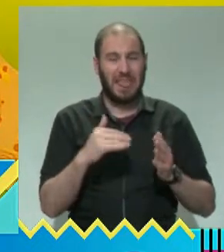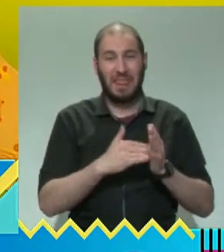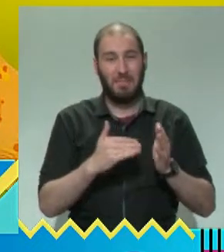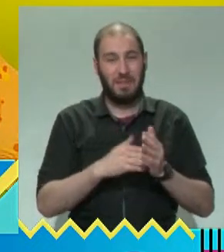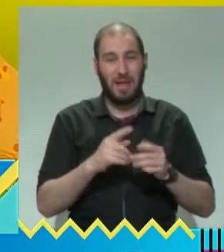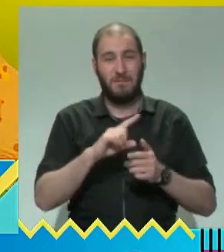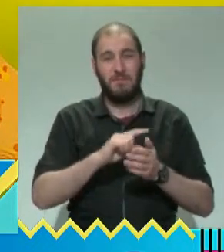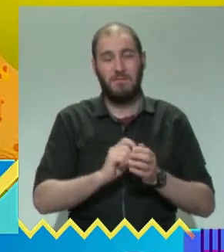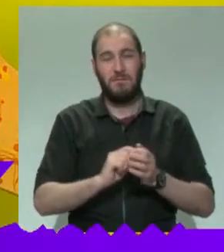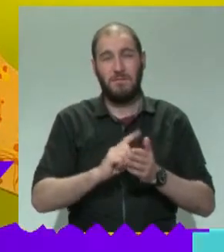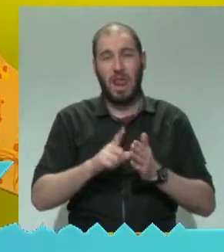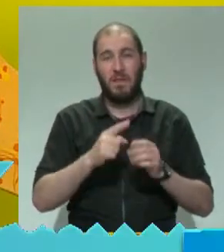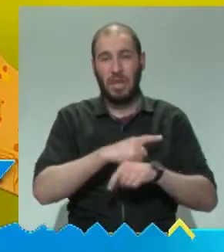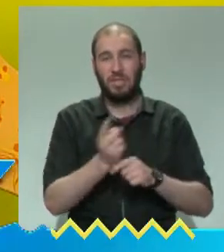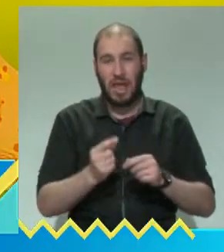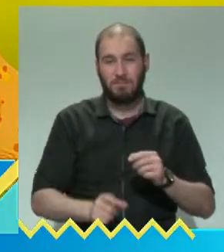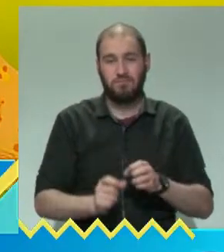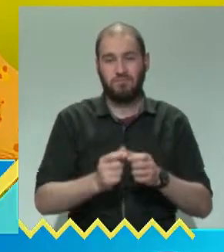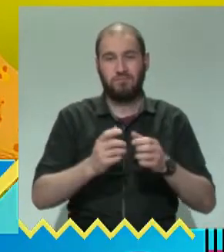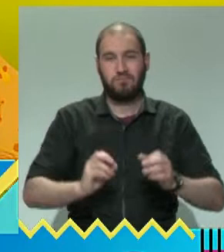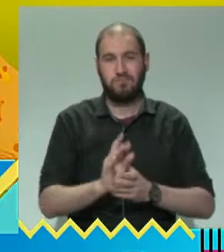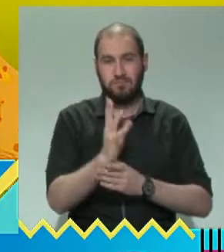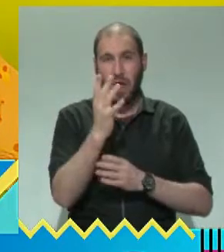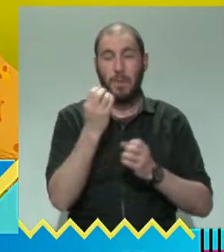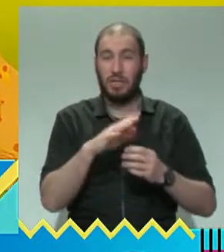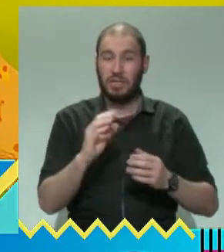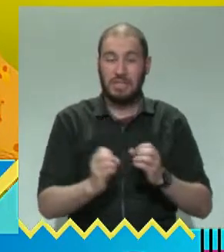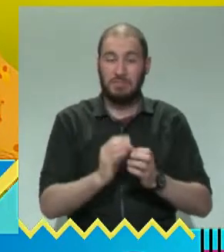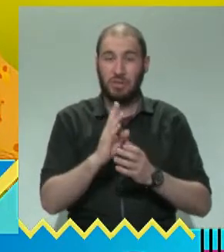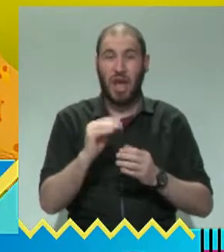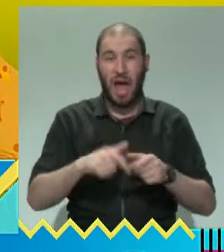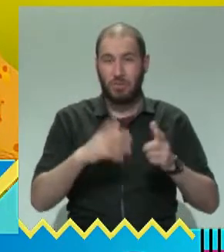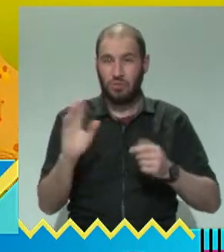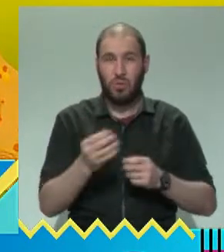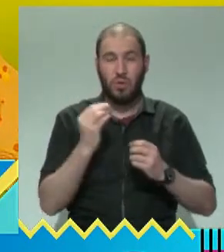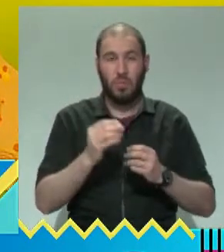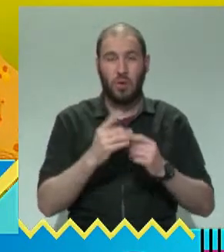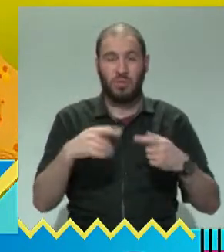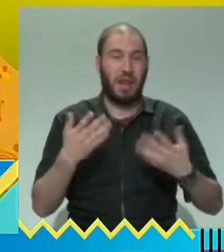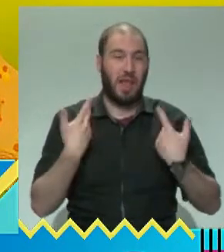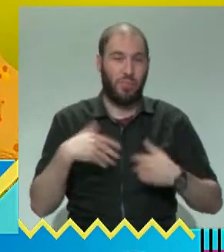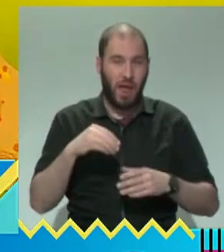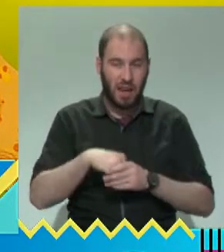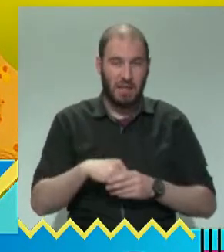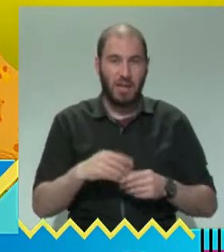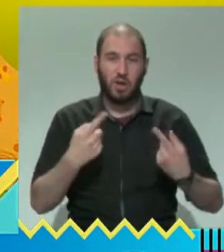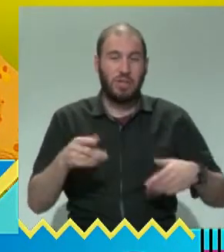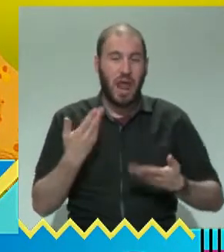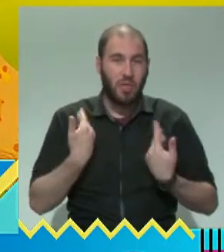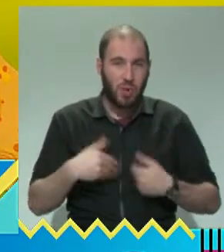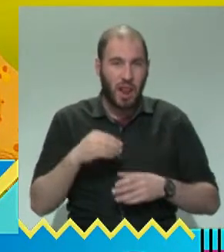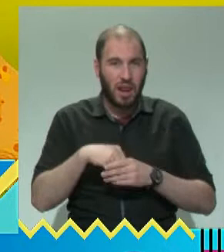de la velocidad de crecimiento. Bien. Porque todo crecimiento del árbol es a través de materia orgánica. La materia orgánica